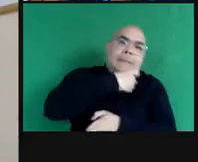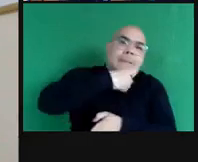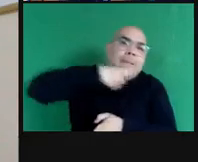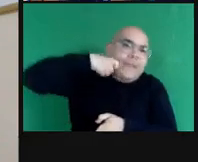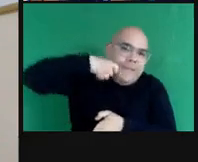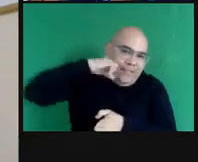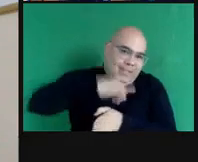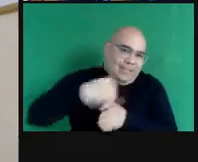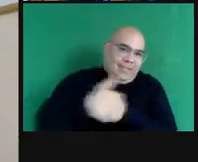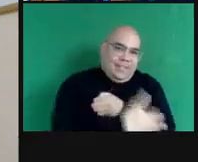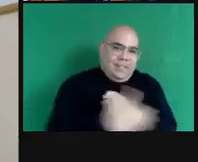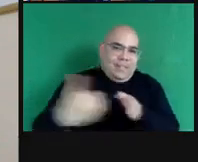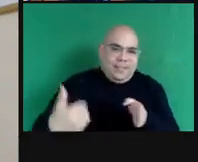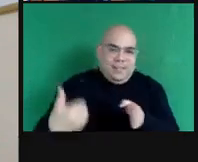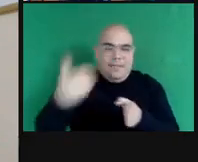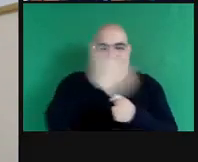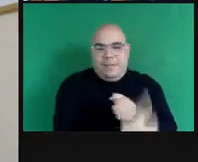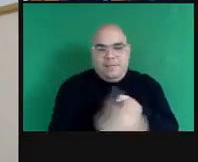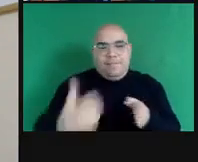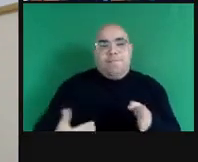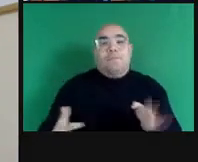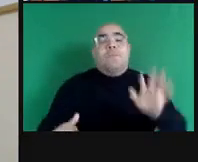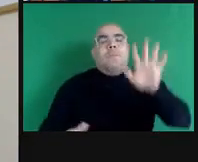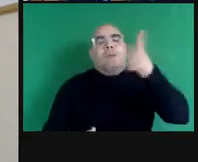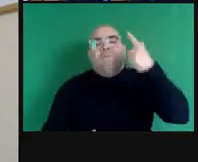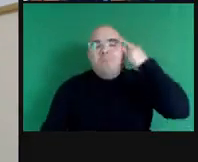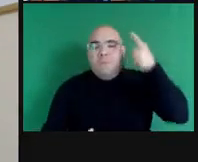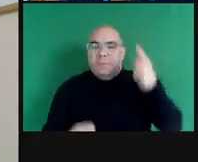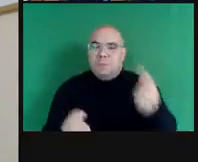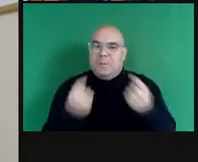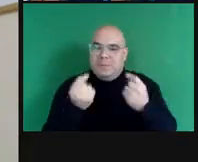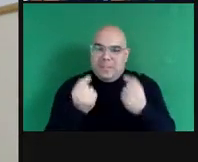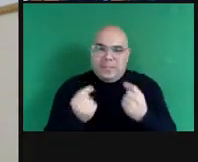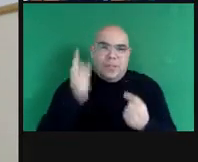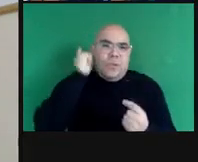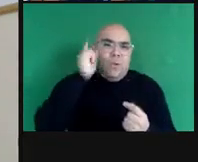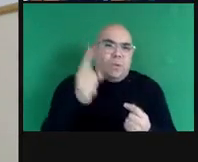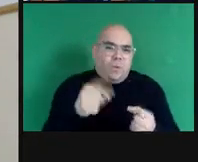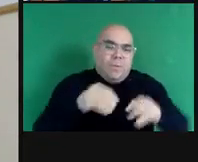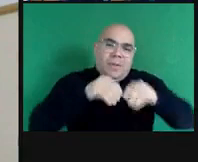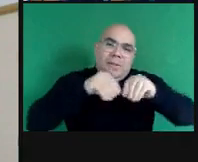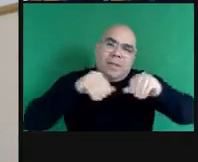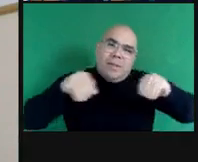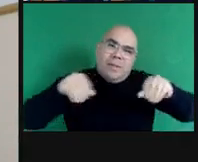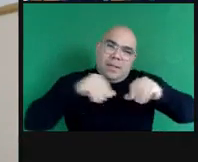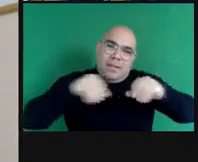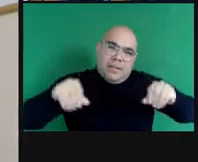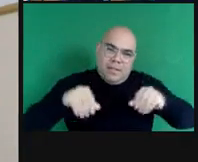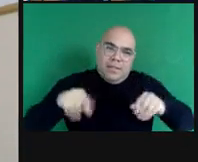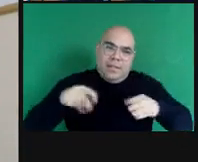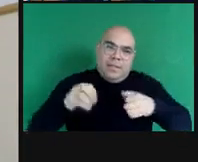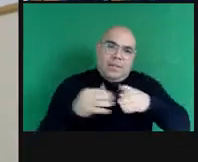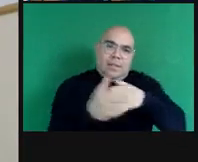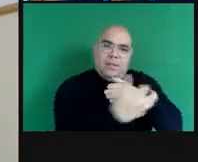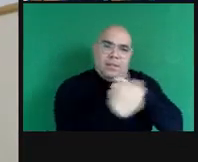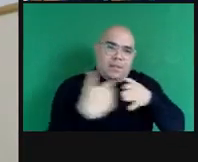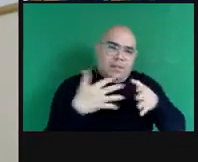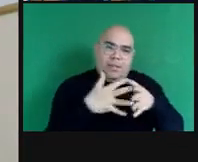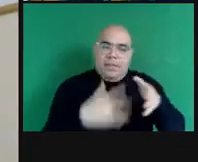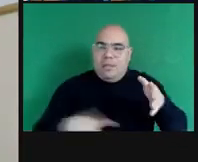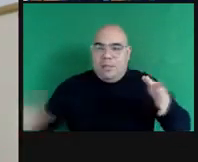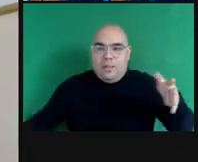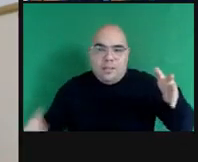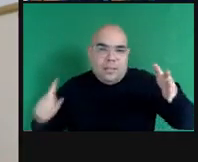esa delicadeza. Básicamente, ¿por qué? Pues porque la tierra necesita respirar, y en el momento que se hacen estas intervenciones de graffiti o de